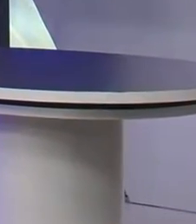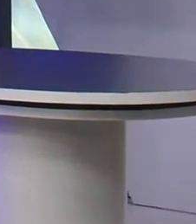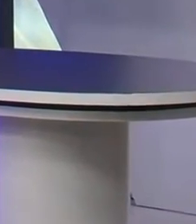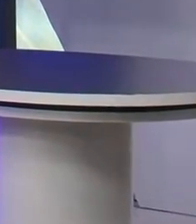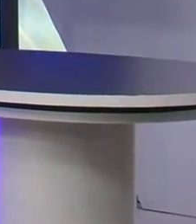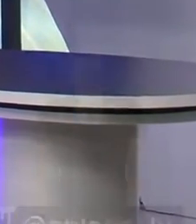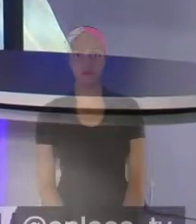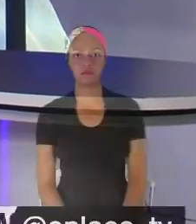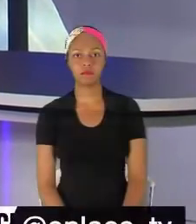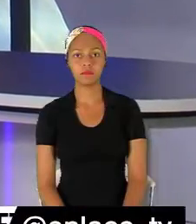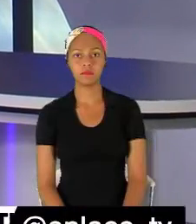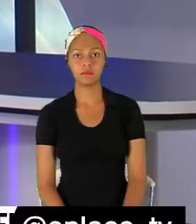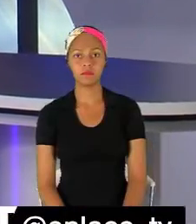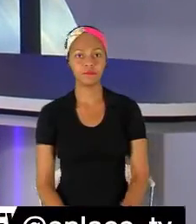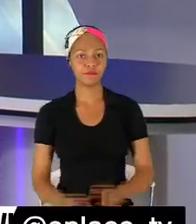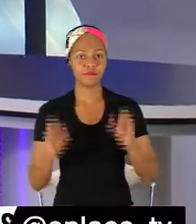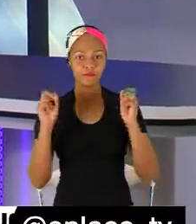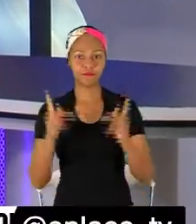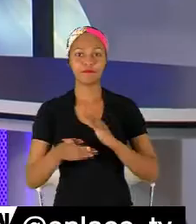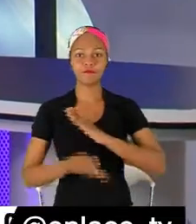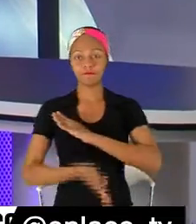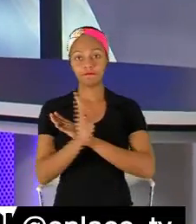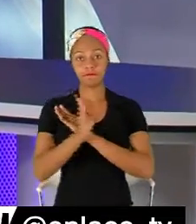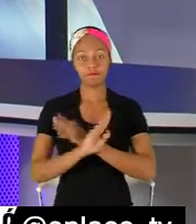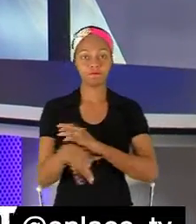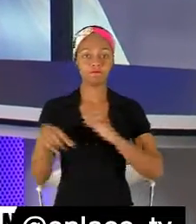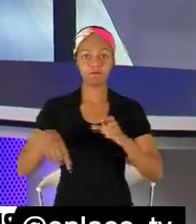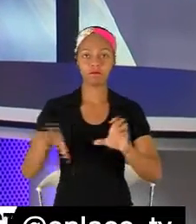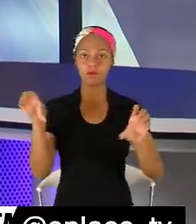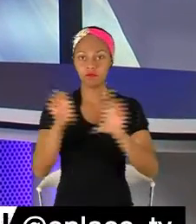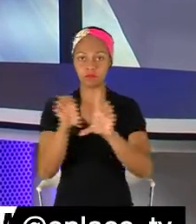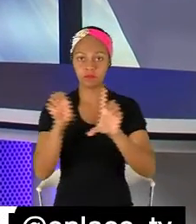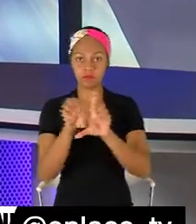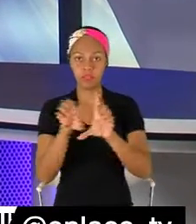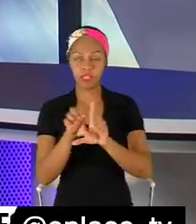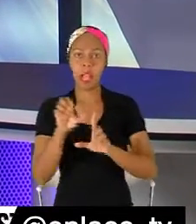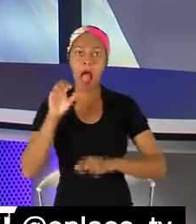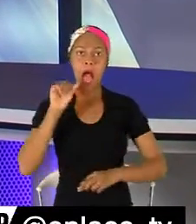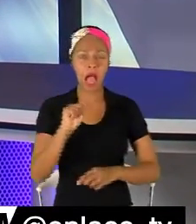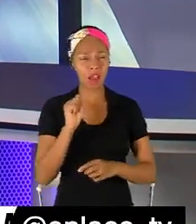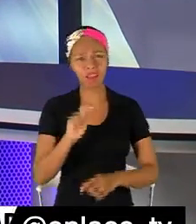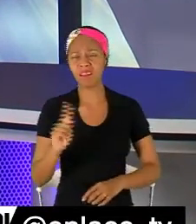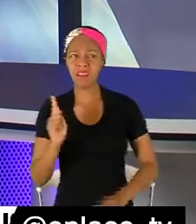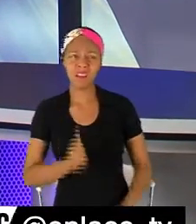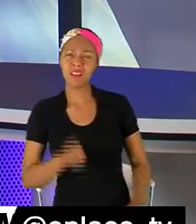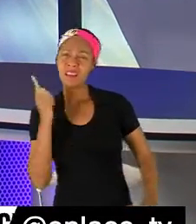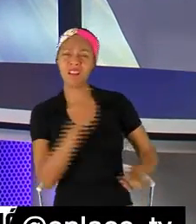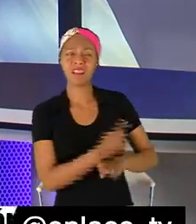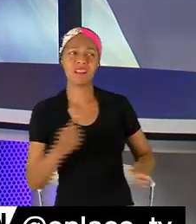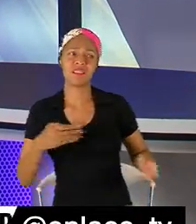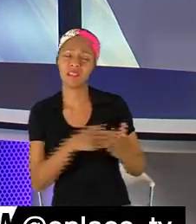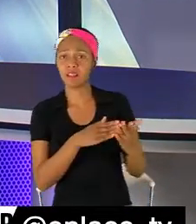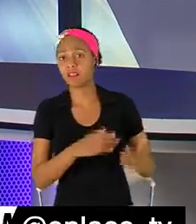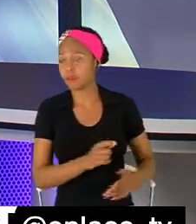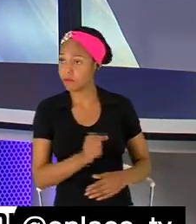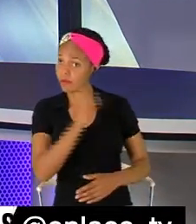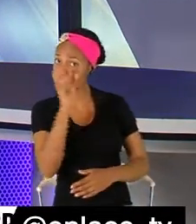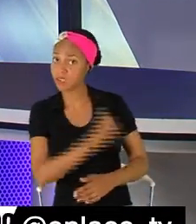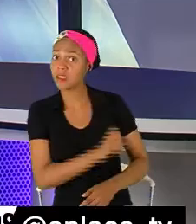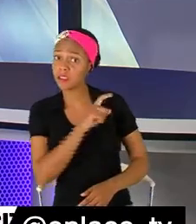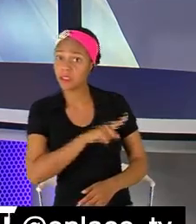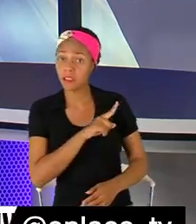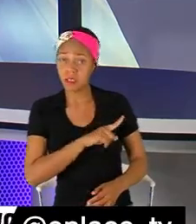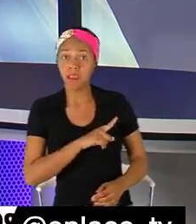Continuamos en Enlace Noticias con más información. Una mujer denuncia presunta agresión por parte de su expareja, a pesar de tener medidas